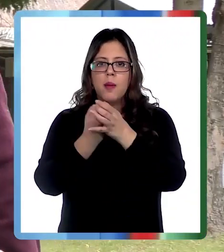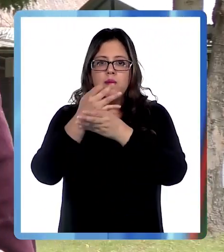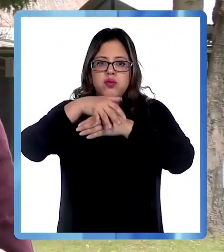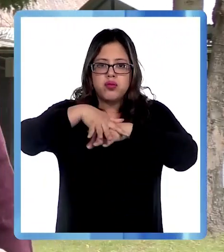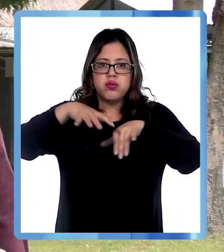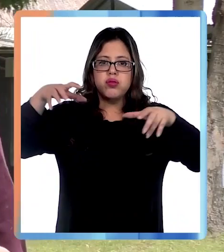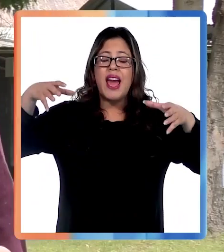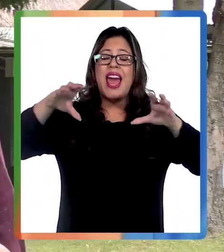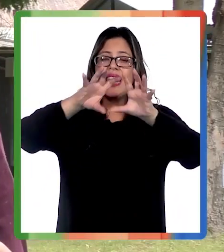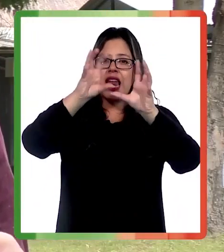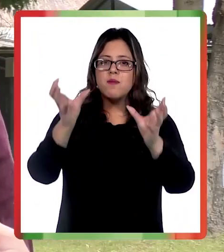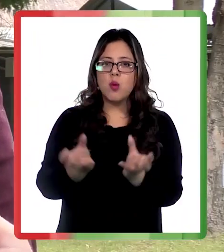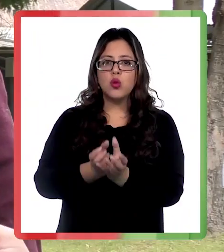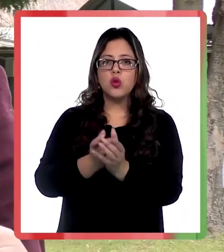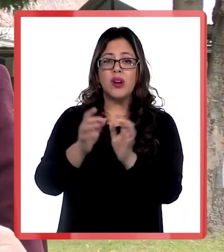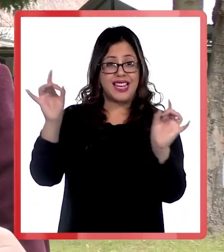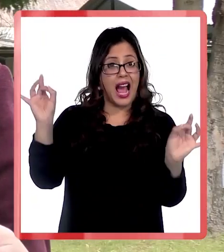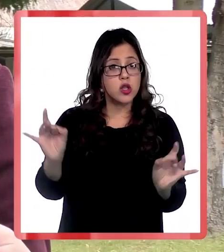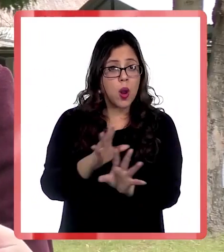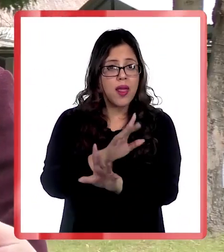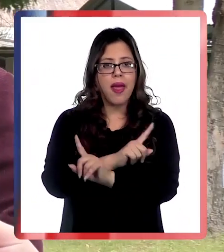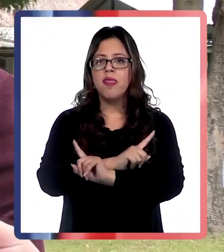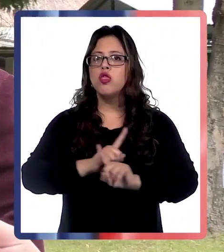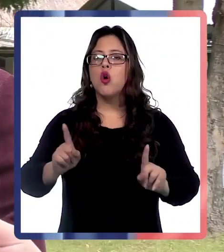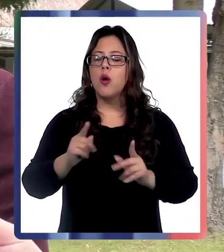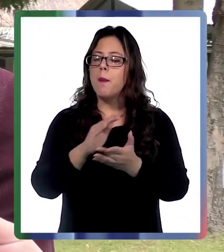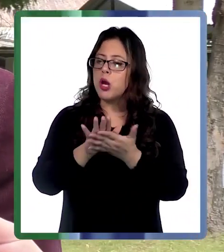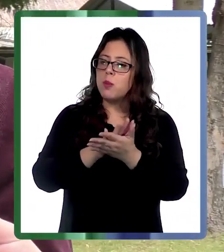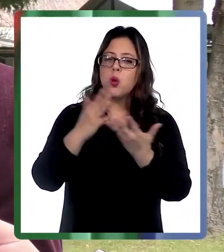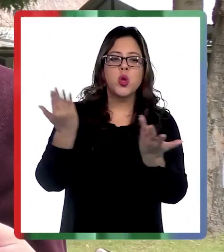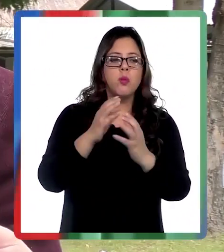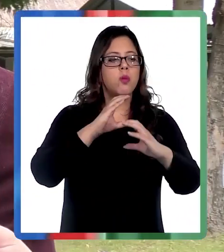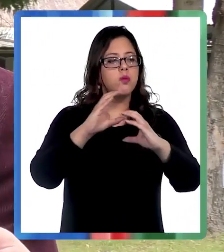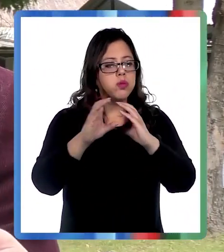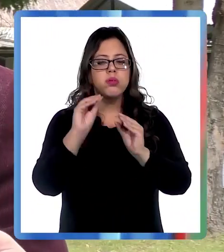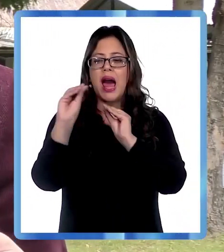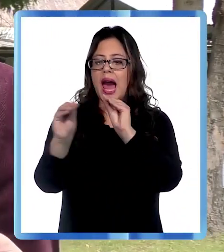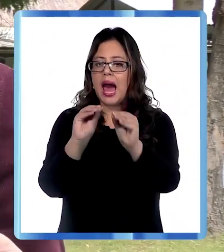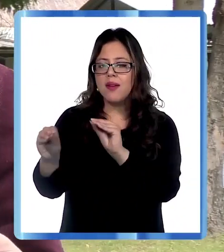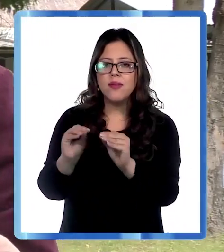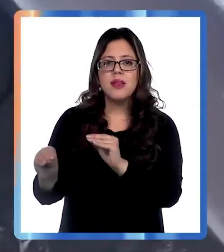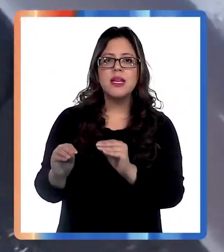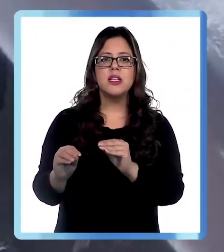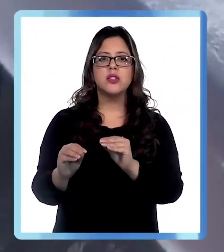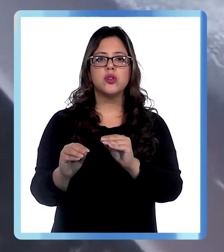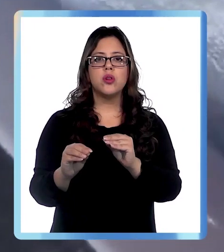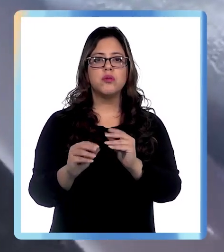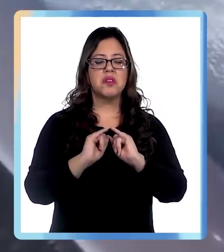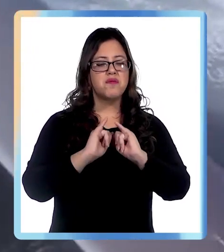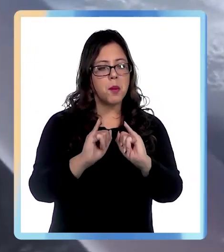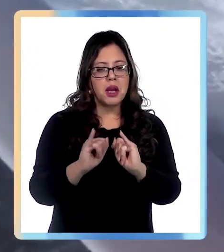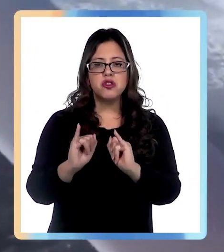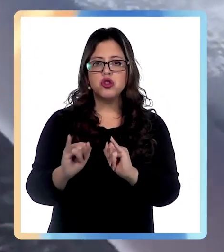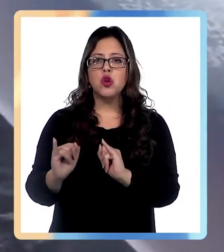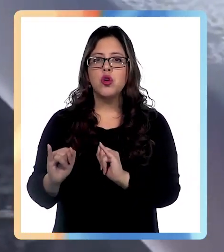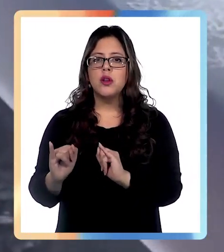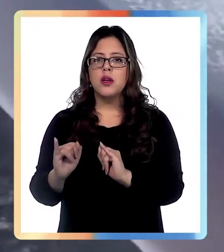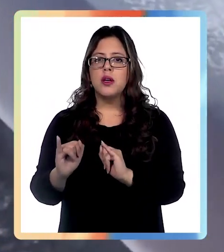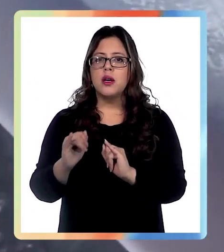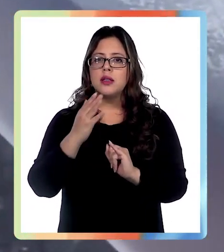y no es casualidad que esa discusión de cómo comunicamos alertas